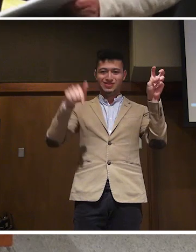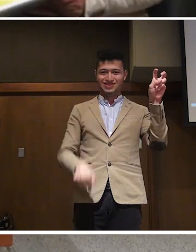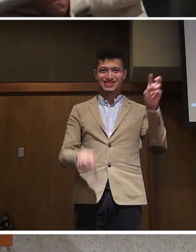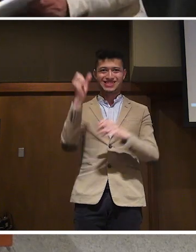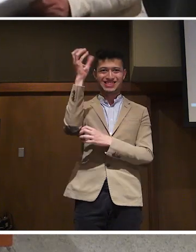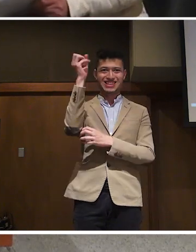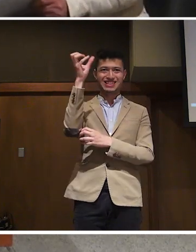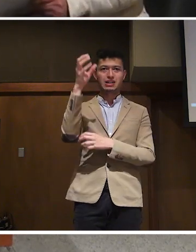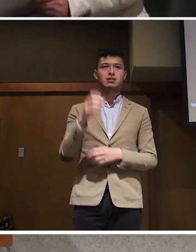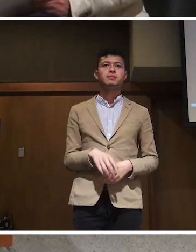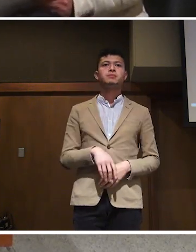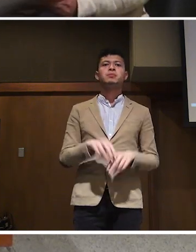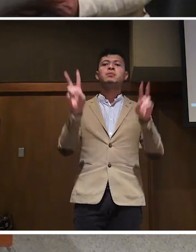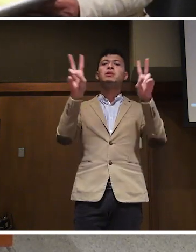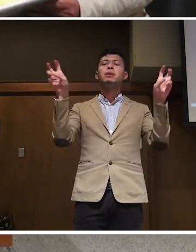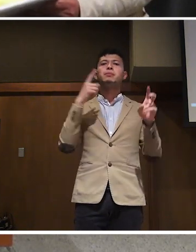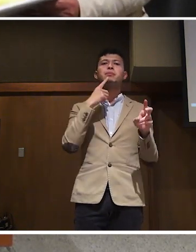charla es el término biblioteca.